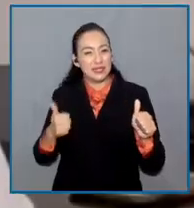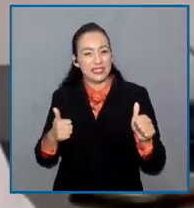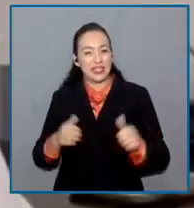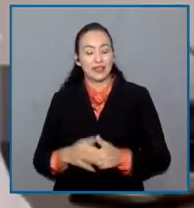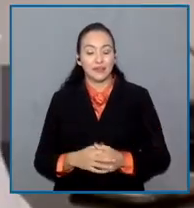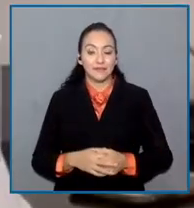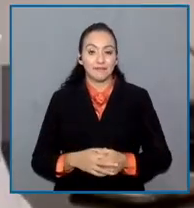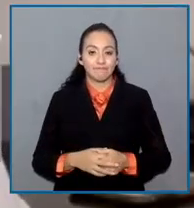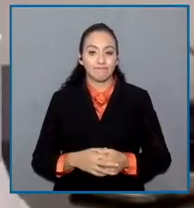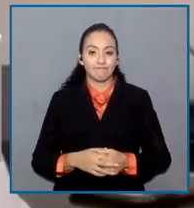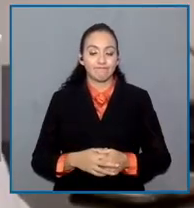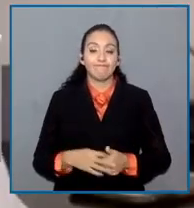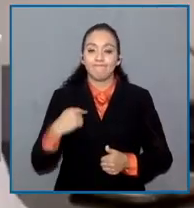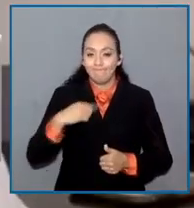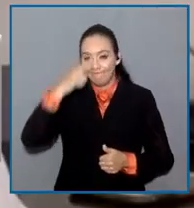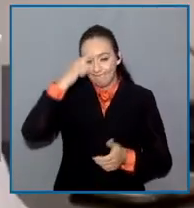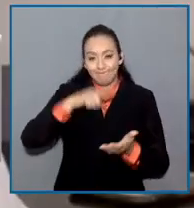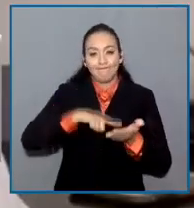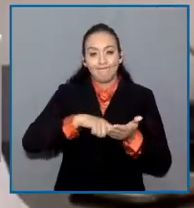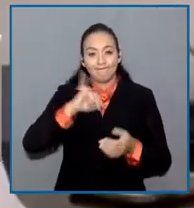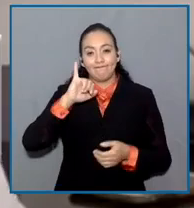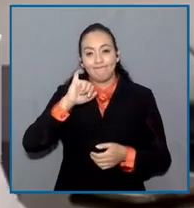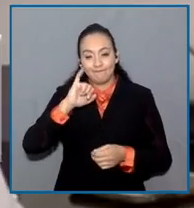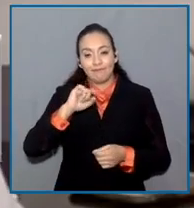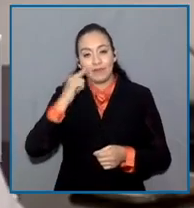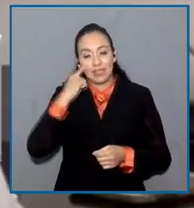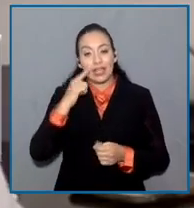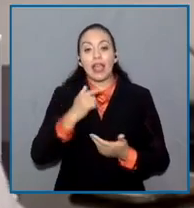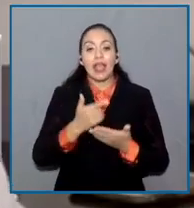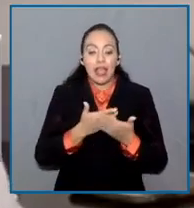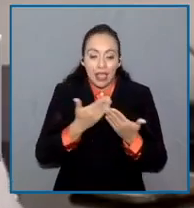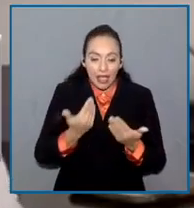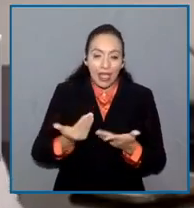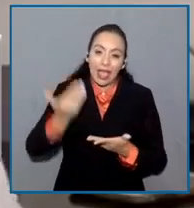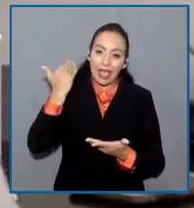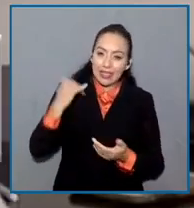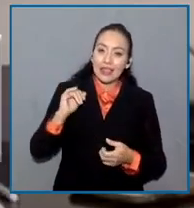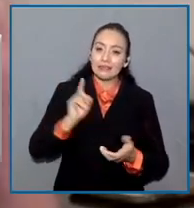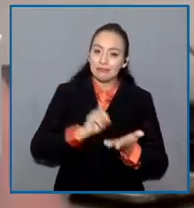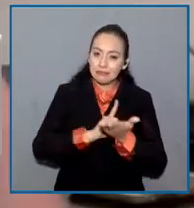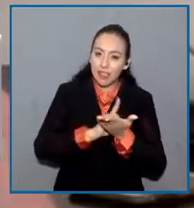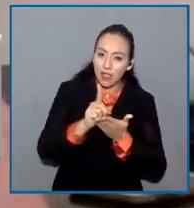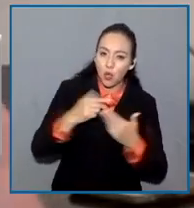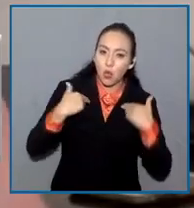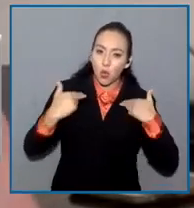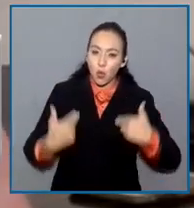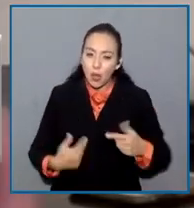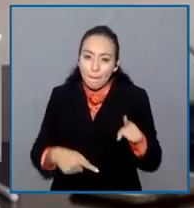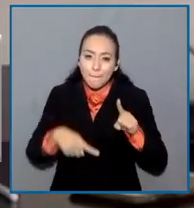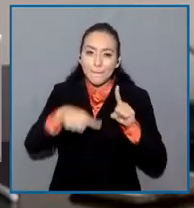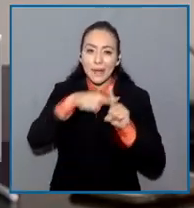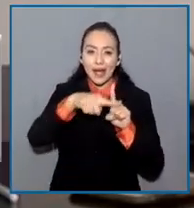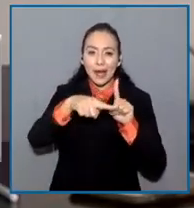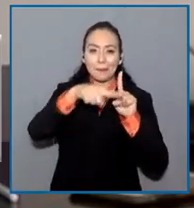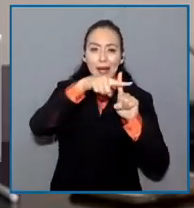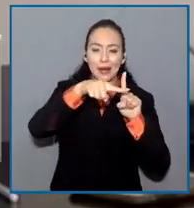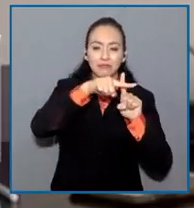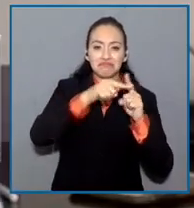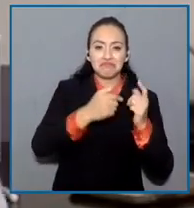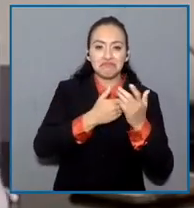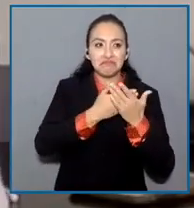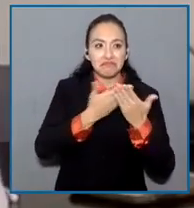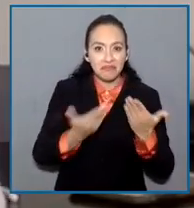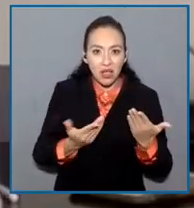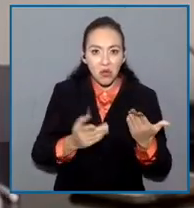en una democracia nos tenemos que fijar particularmente en las personas más vulnerables, más en situación de vulnerabilidad,